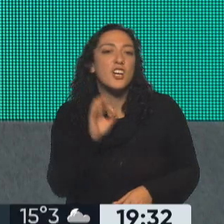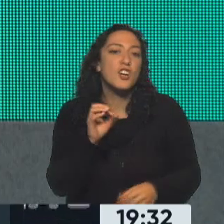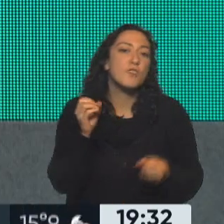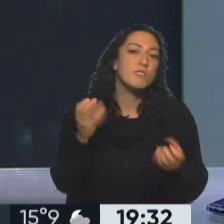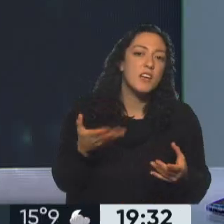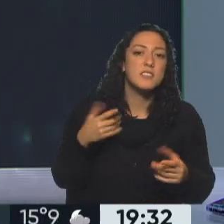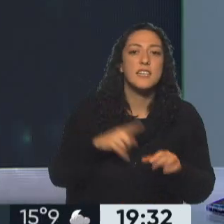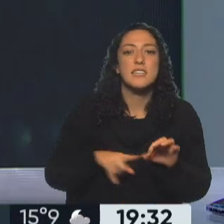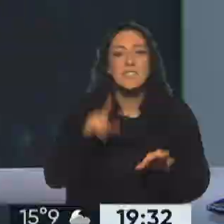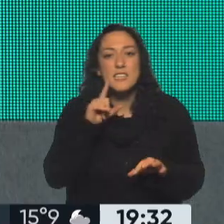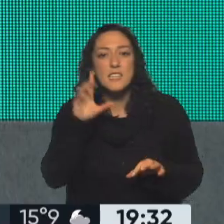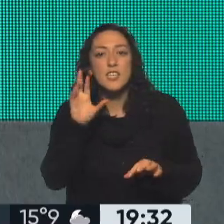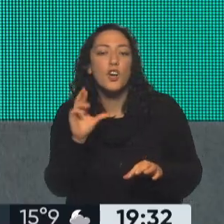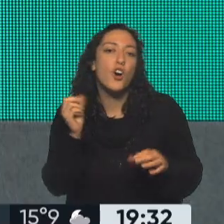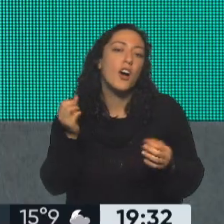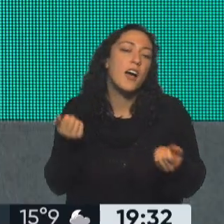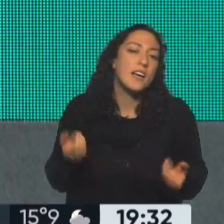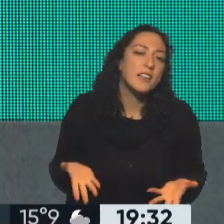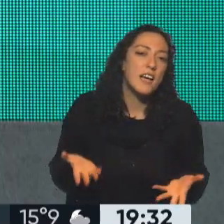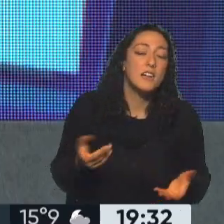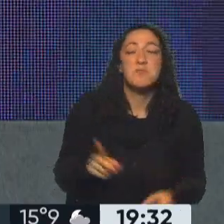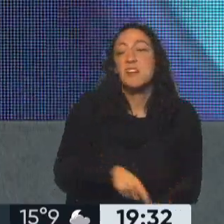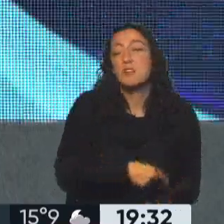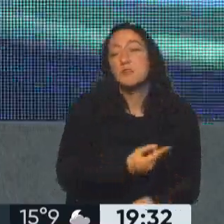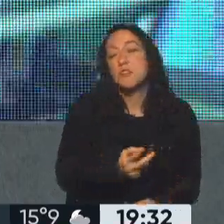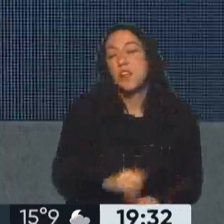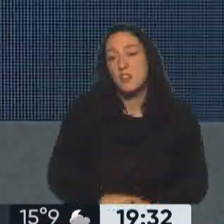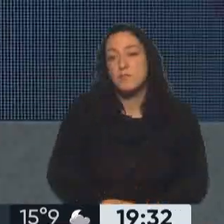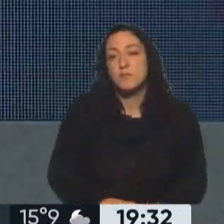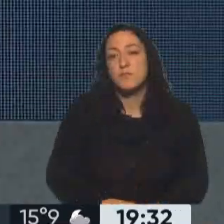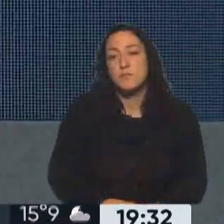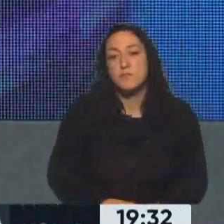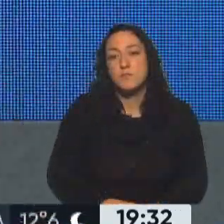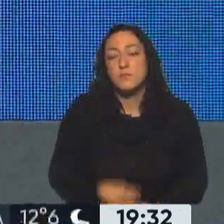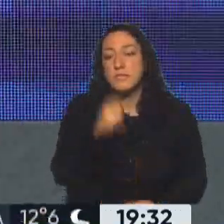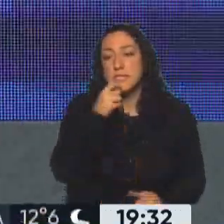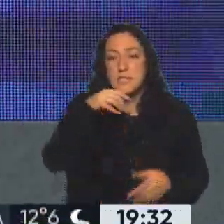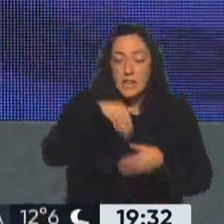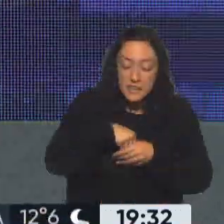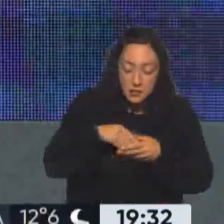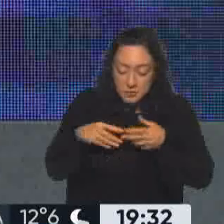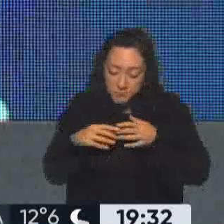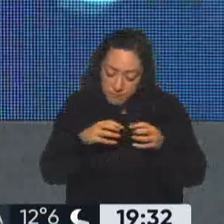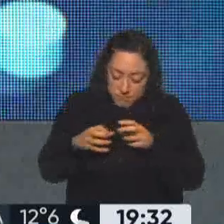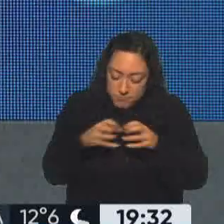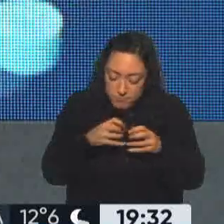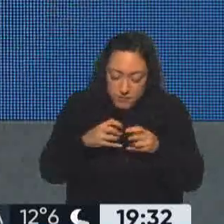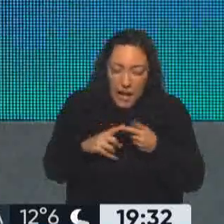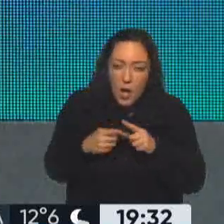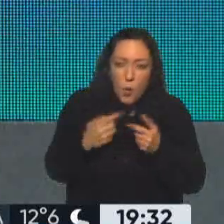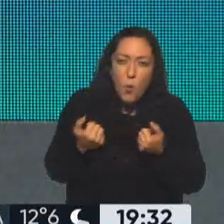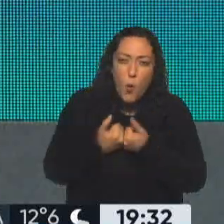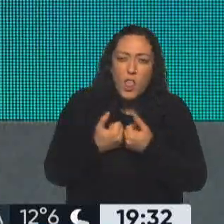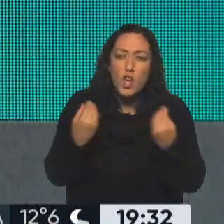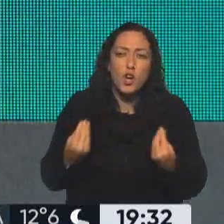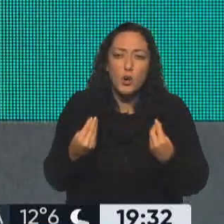Quiroga. Acostumbrado. Por ejemplo. ¿Cómo se ponen de acuerdo cuando hay internas? ¿Cómo es este tema de la interna?